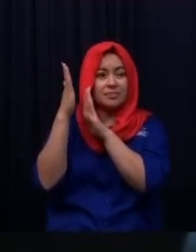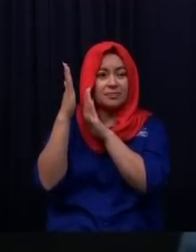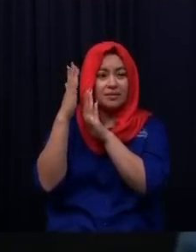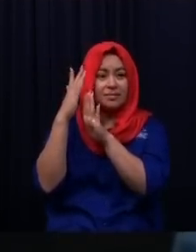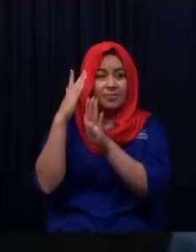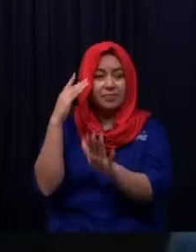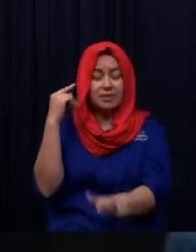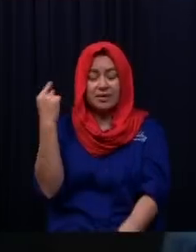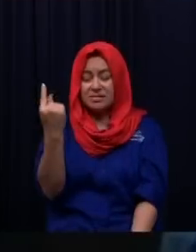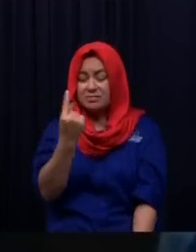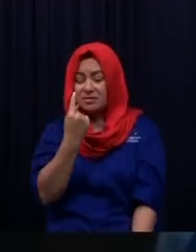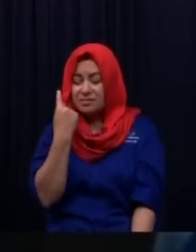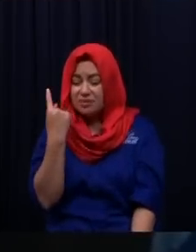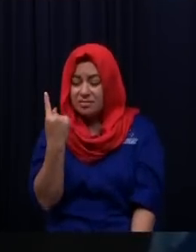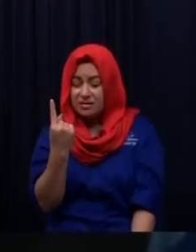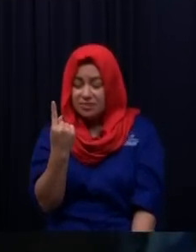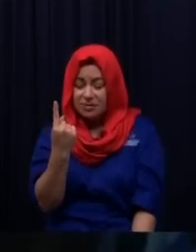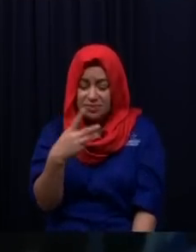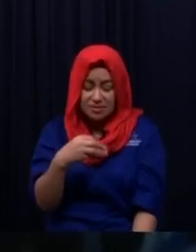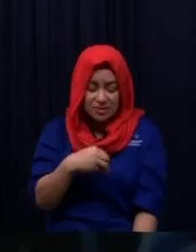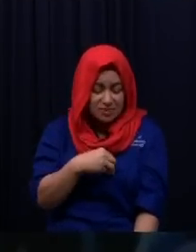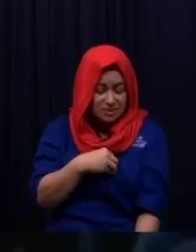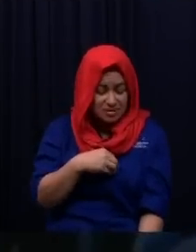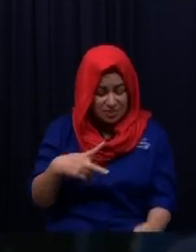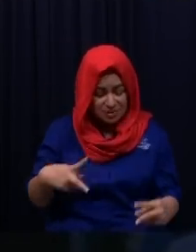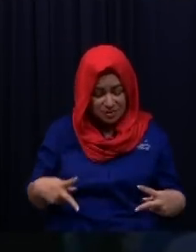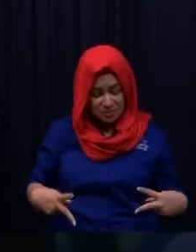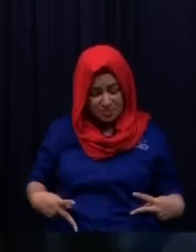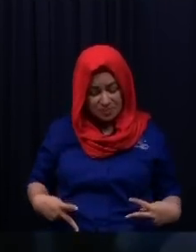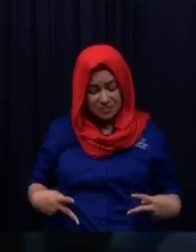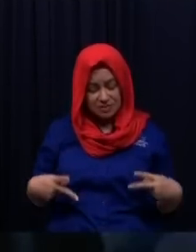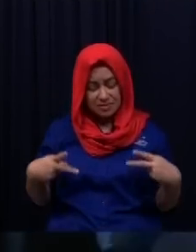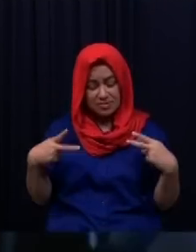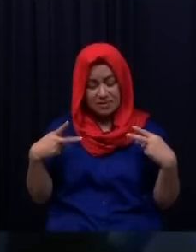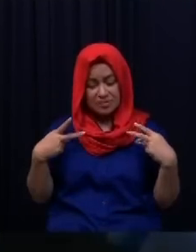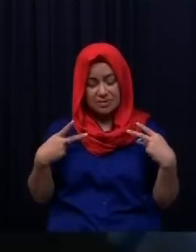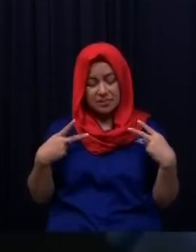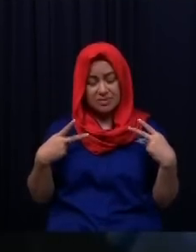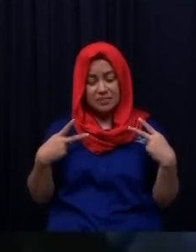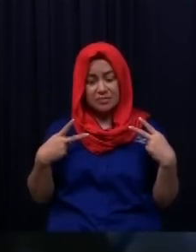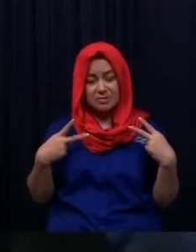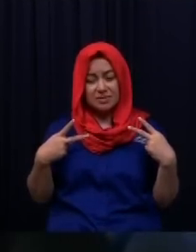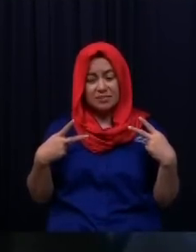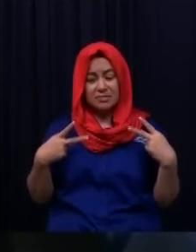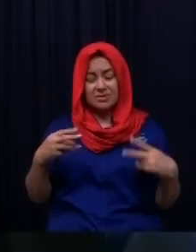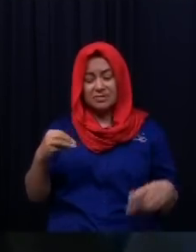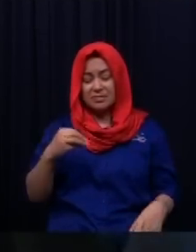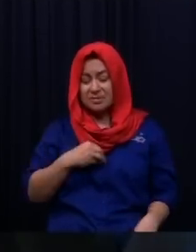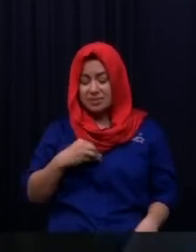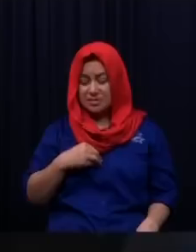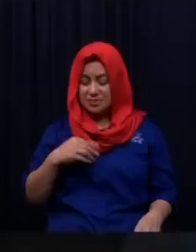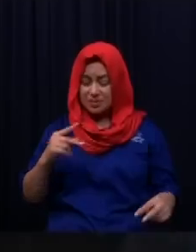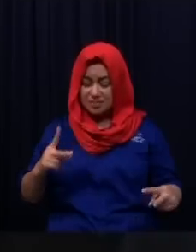Solo quiero estar. Yo quiero. Quiero estar.